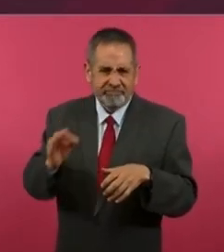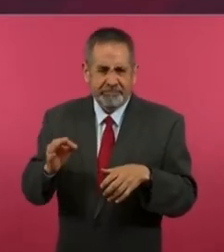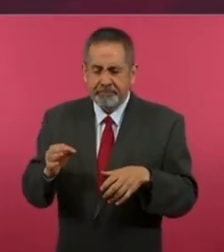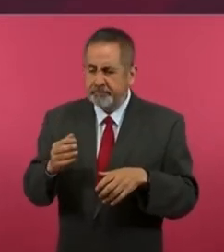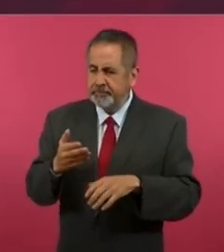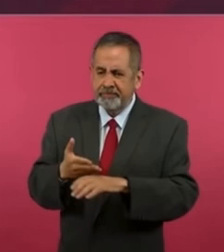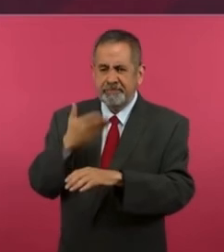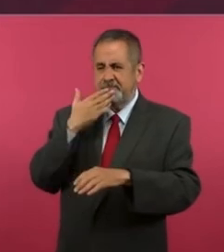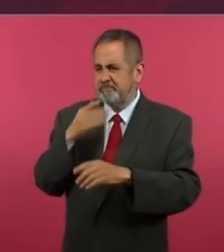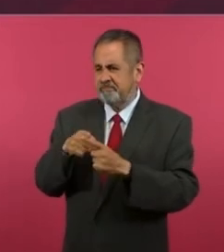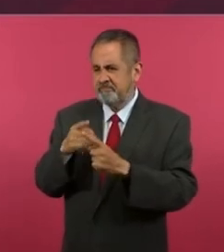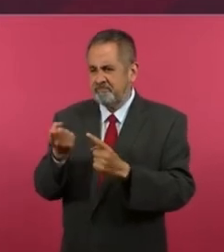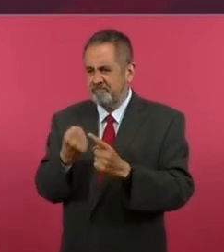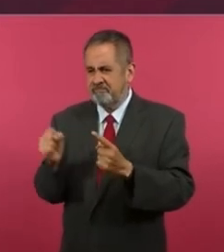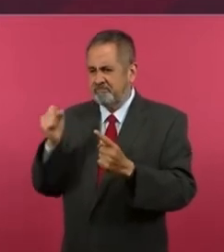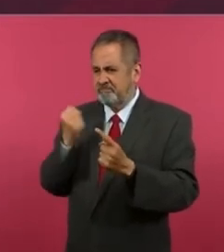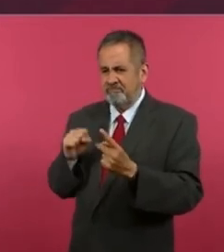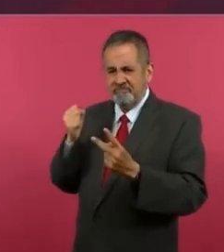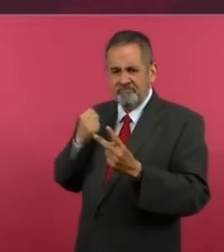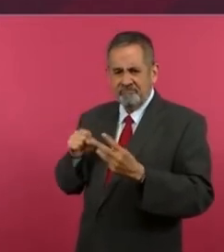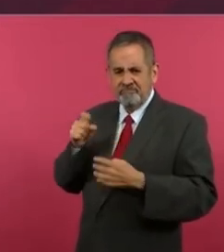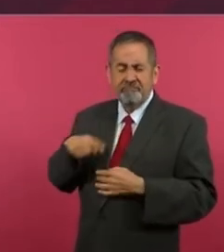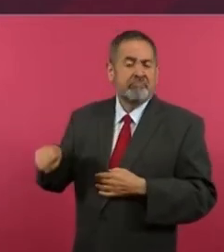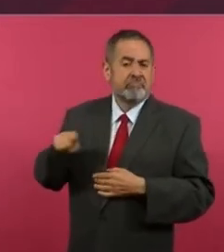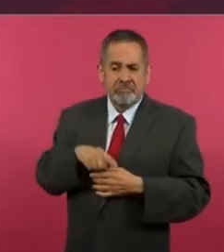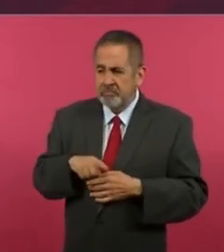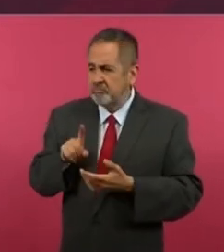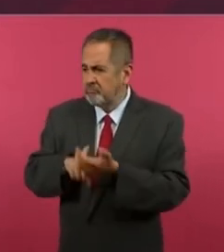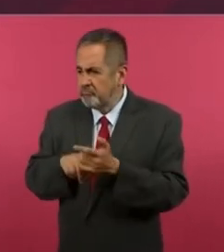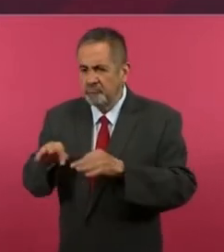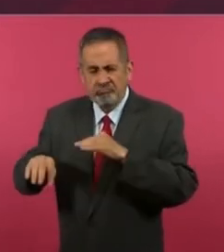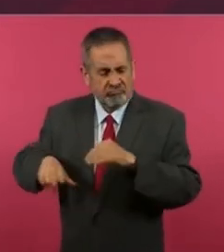muy buenos cuadros, muy buenos servidores públicos,